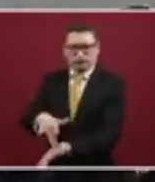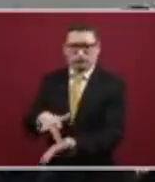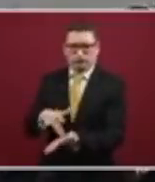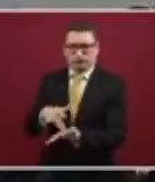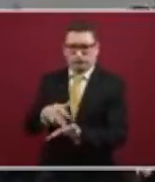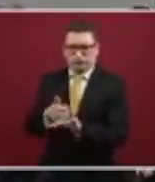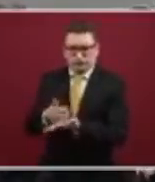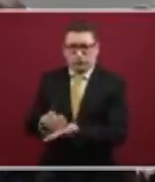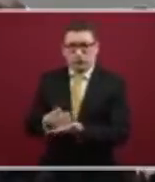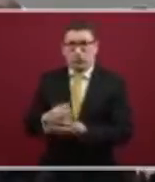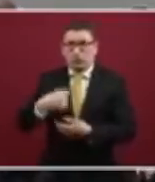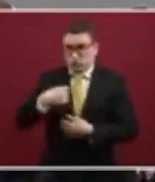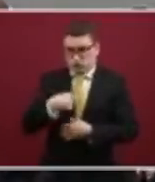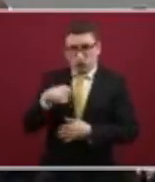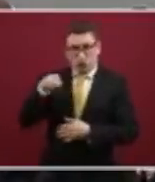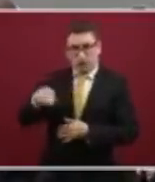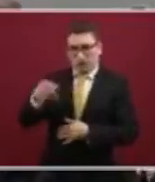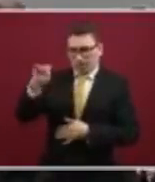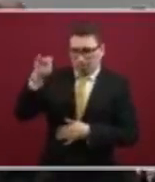no le indico cómo